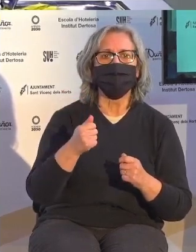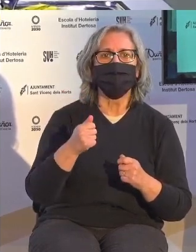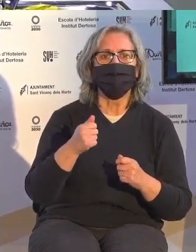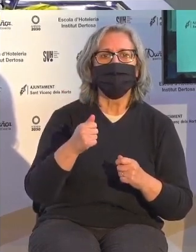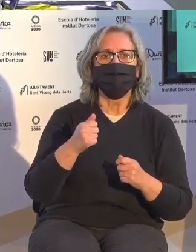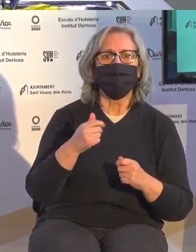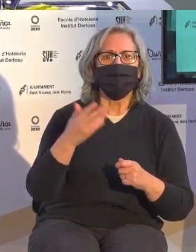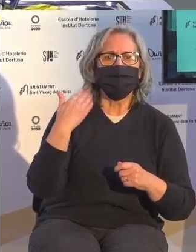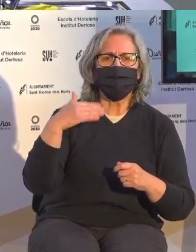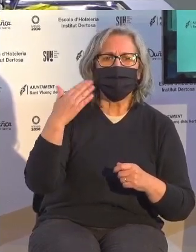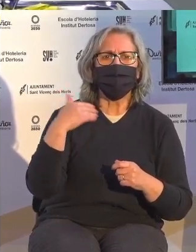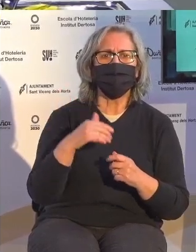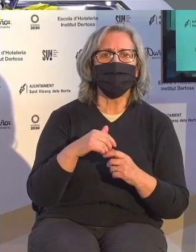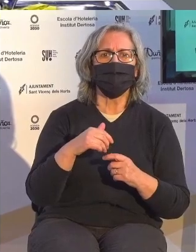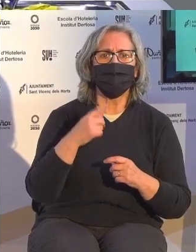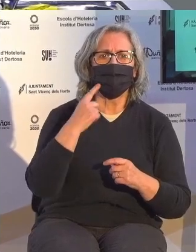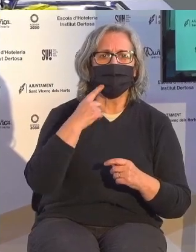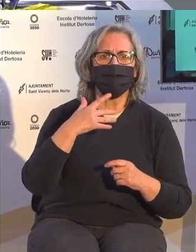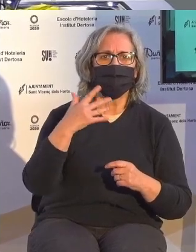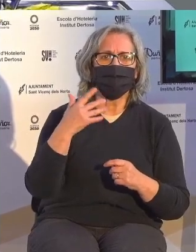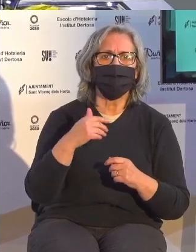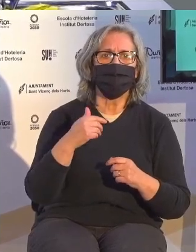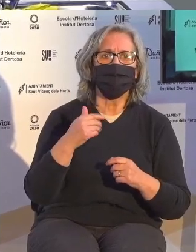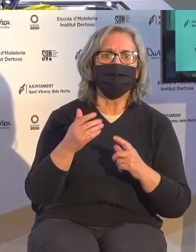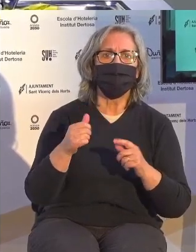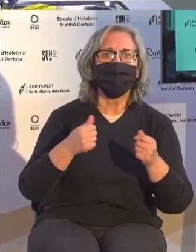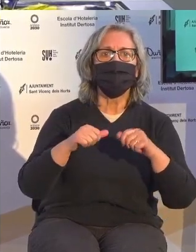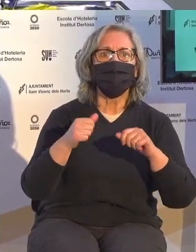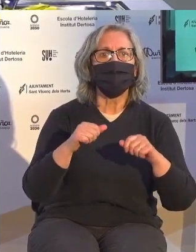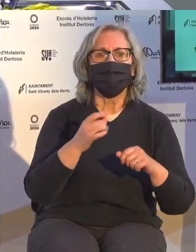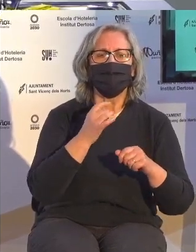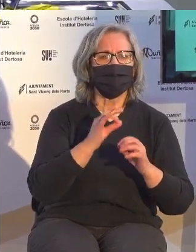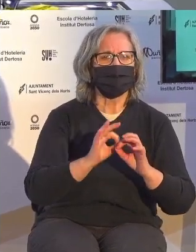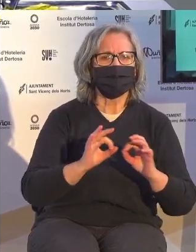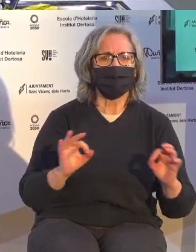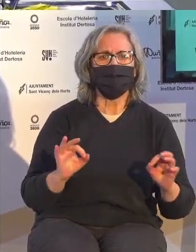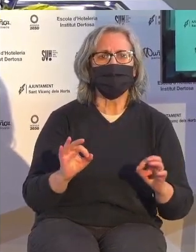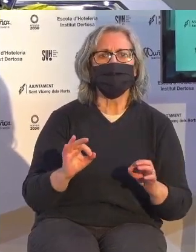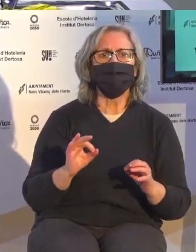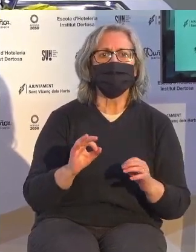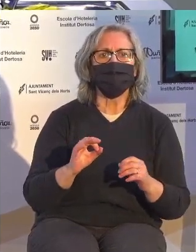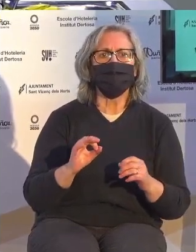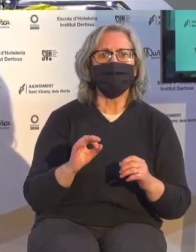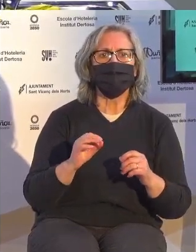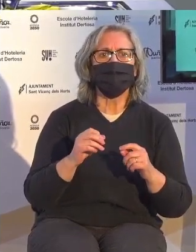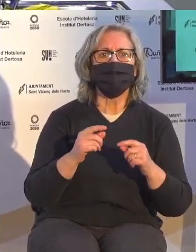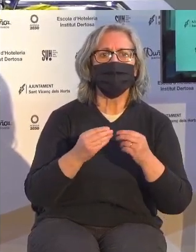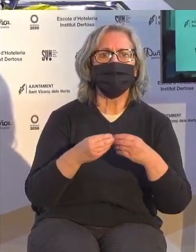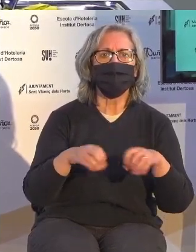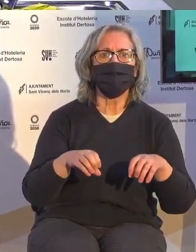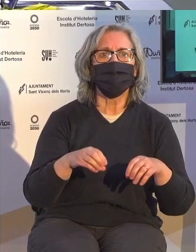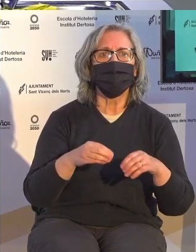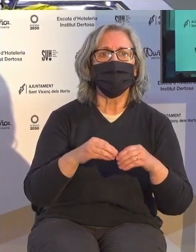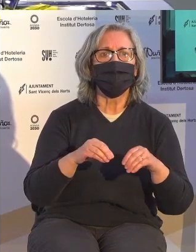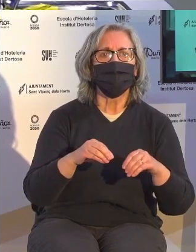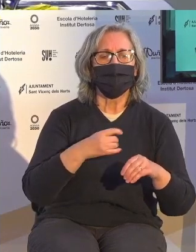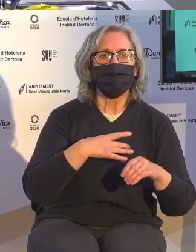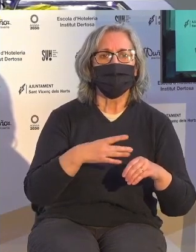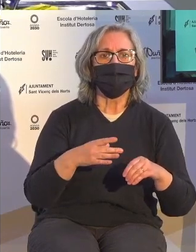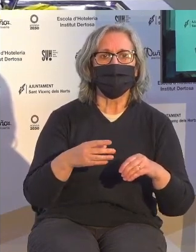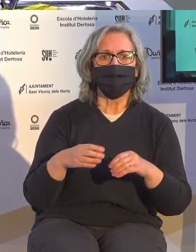y muy simples tenemos aquí azúcar a claras de ojos vamos a hacer merengue